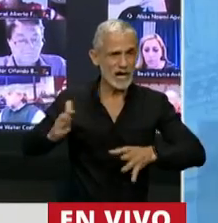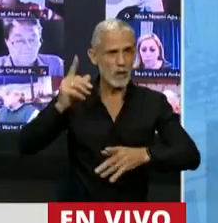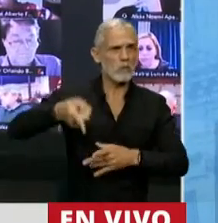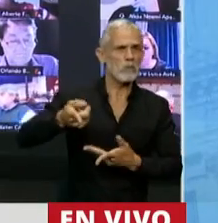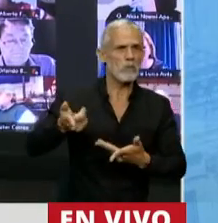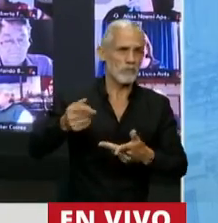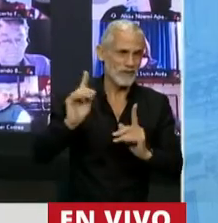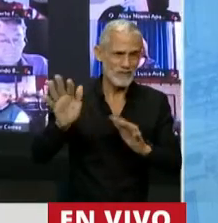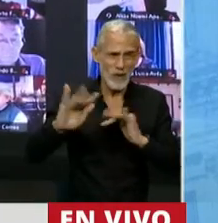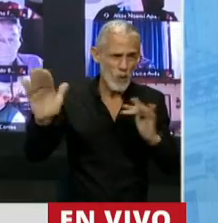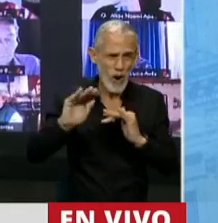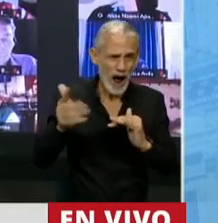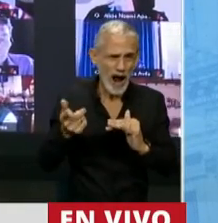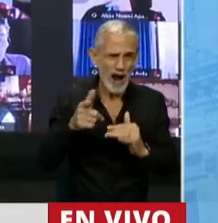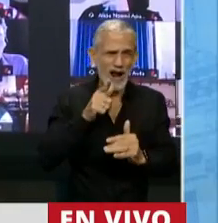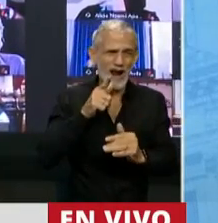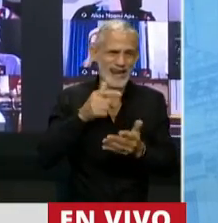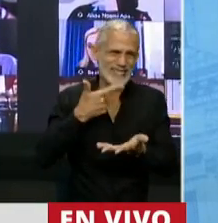una situación similar, pero